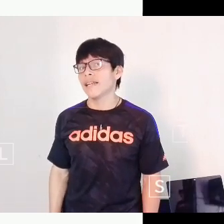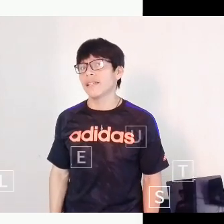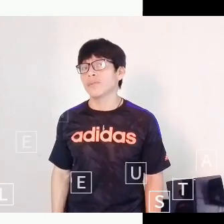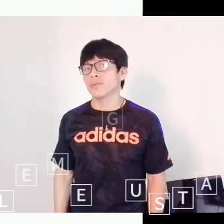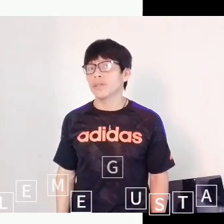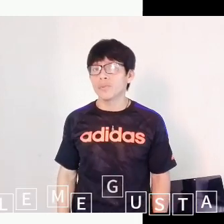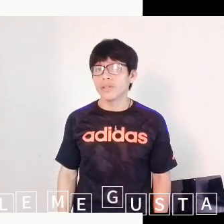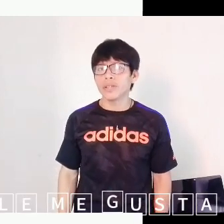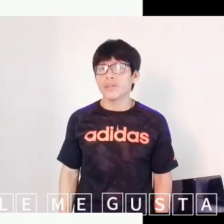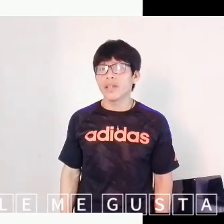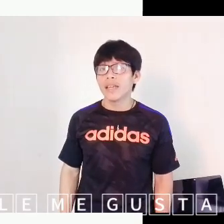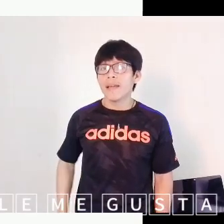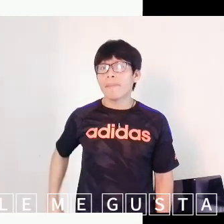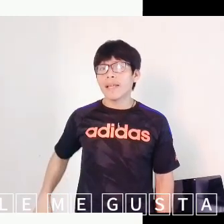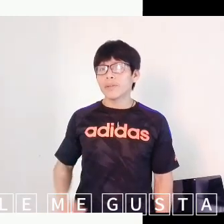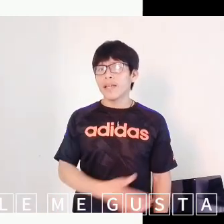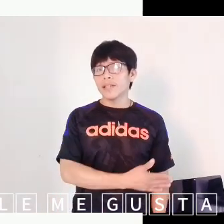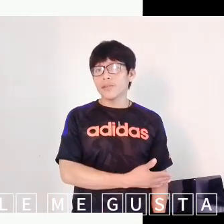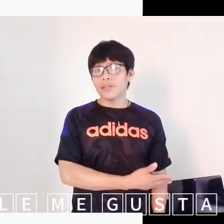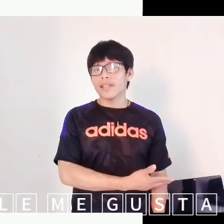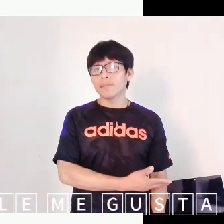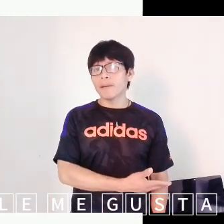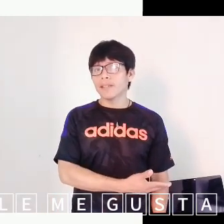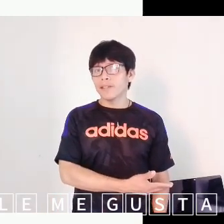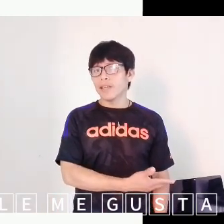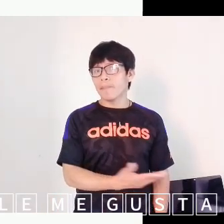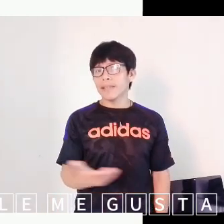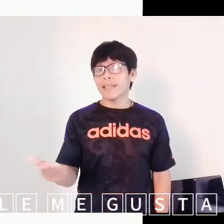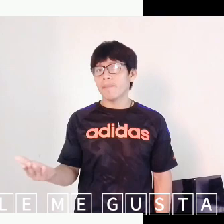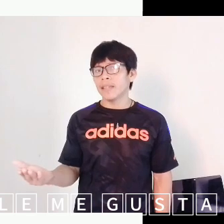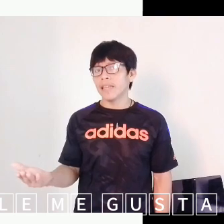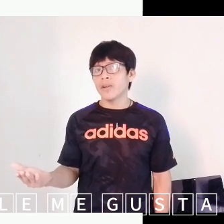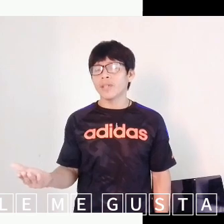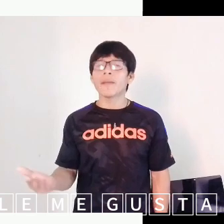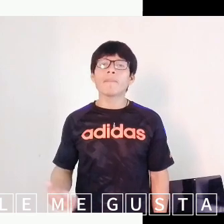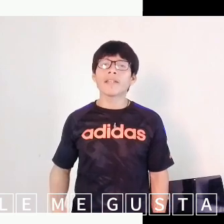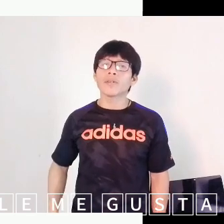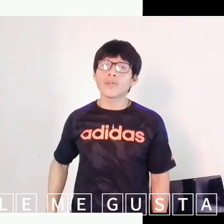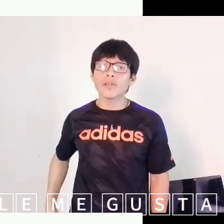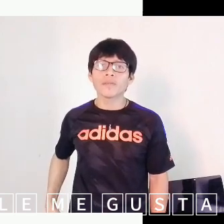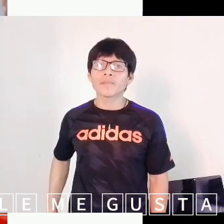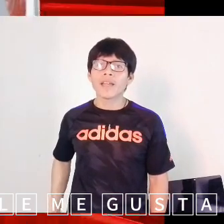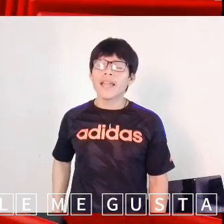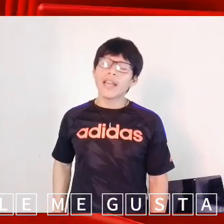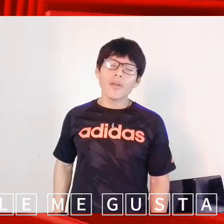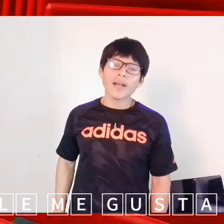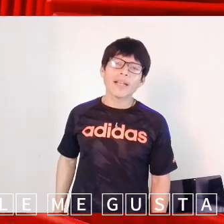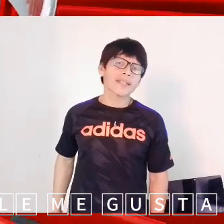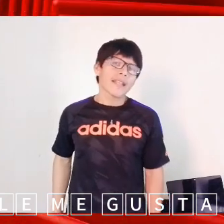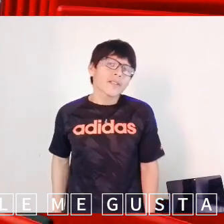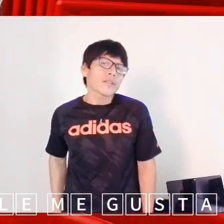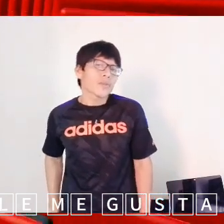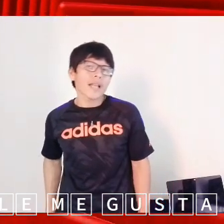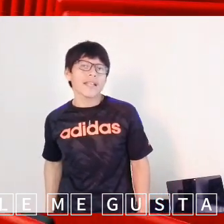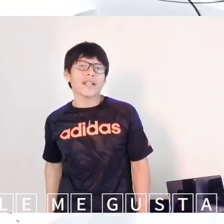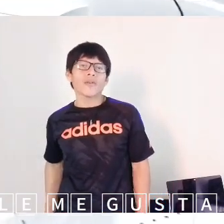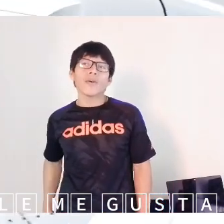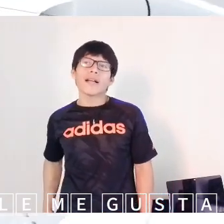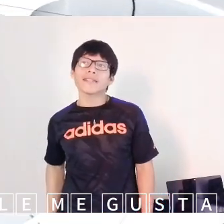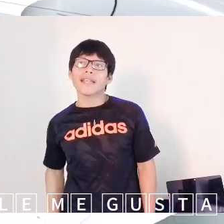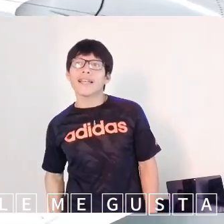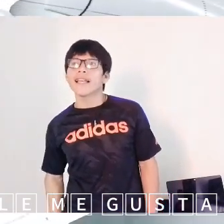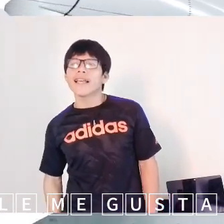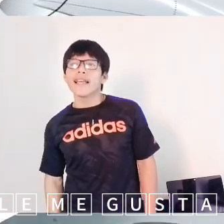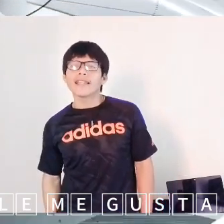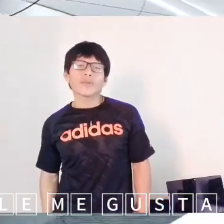va a gastar de su bolsillo para ayudar a estos tres partidos que prácticamente lo tienen perdido todo. Él no va a gastar de su lana, no